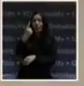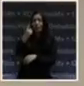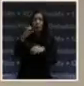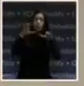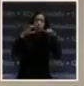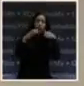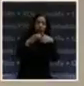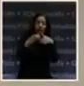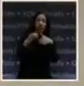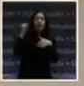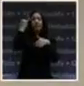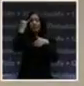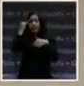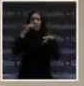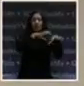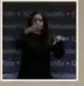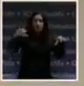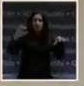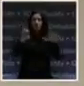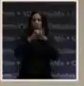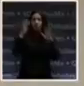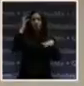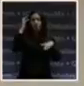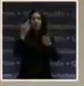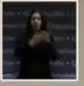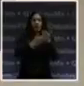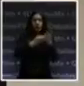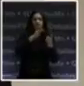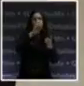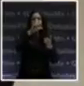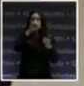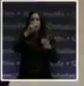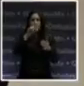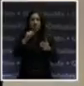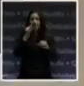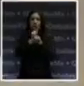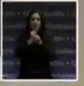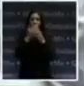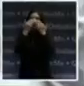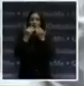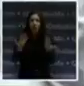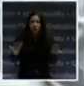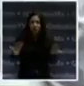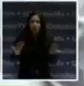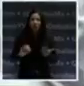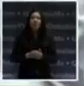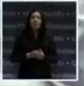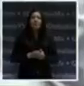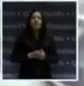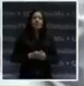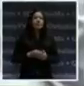que tenemos en Santa Rosa y Felipe Carrillo Puerto. ¿Me permite adelante, la réplica? Claro, réplica. Sí, continúe